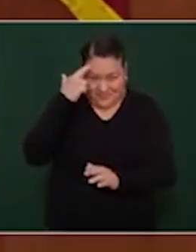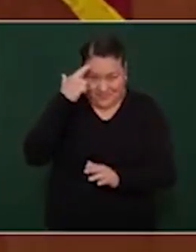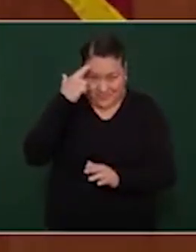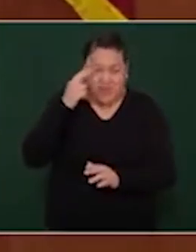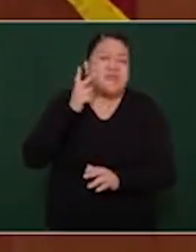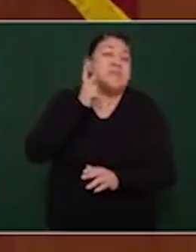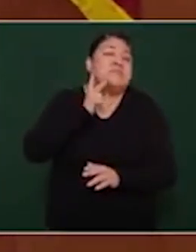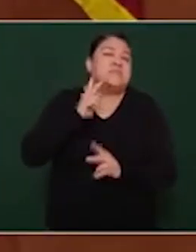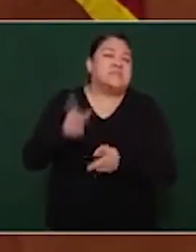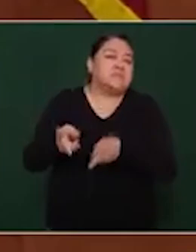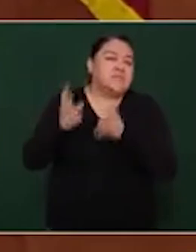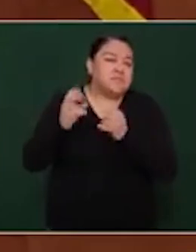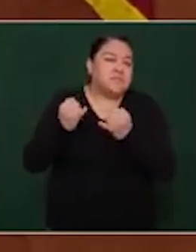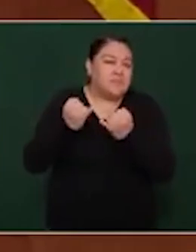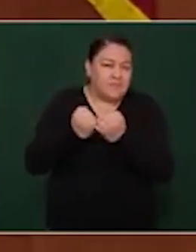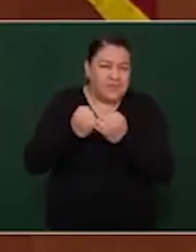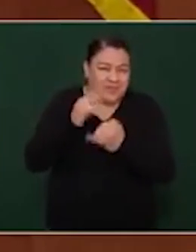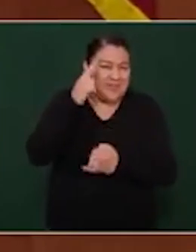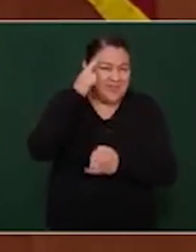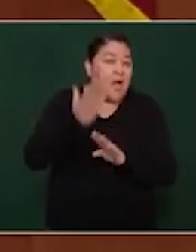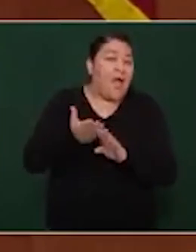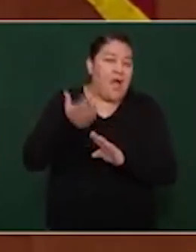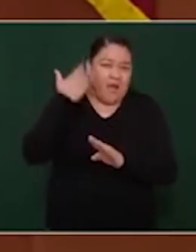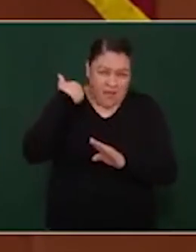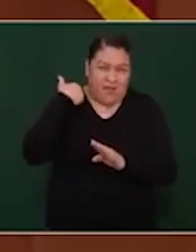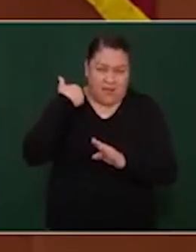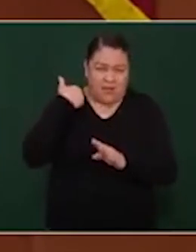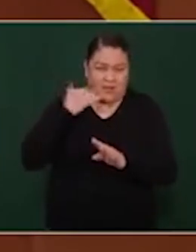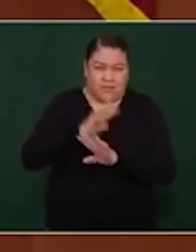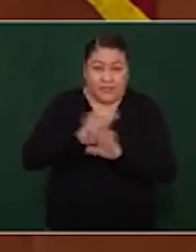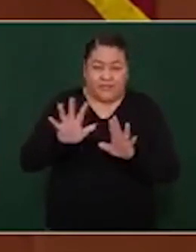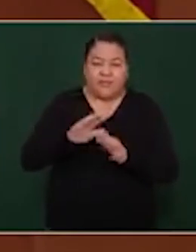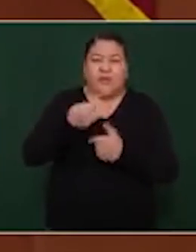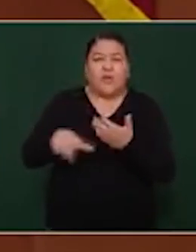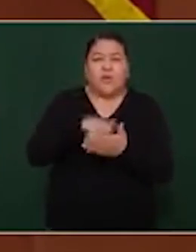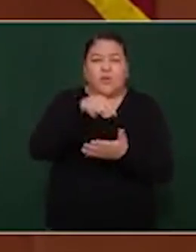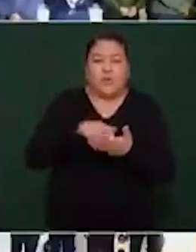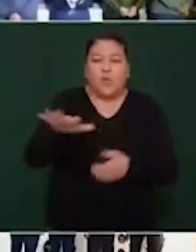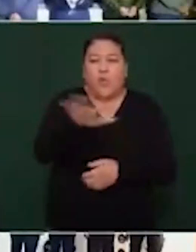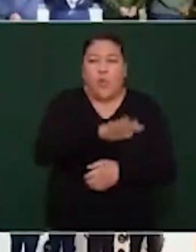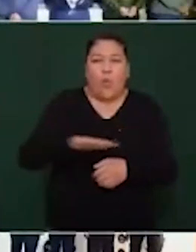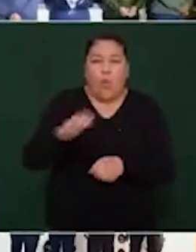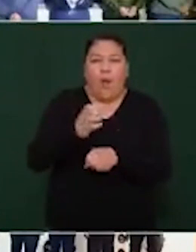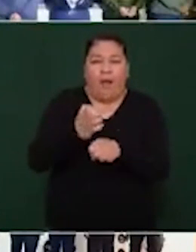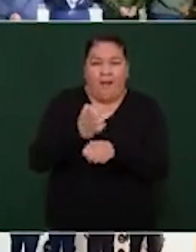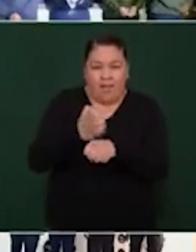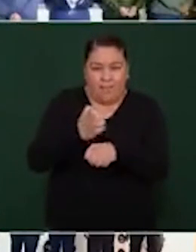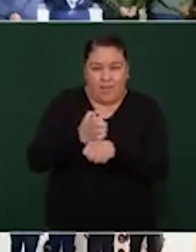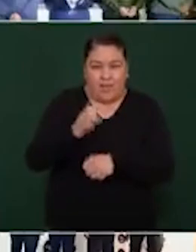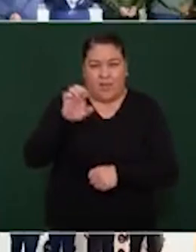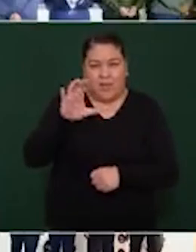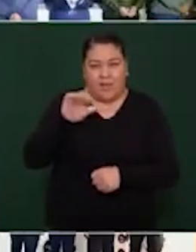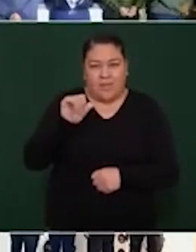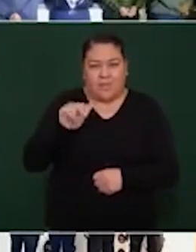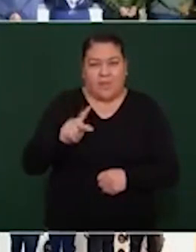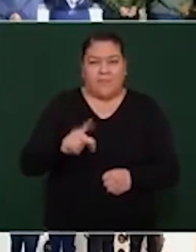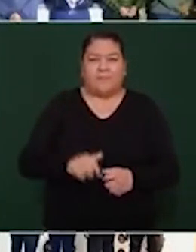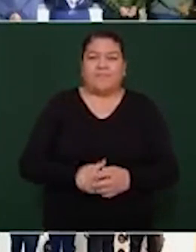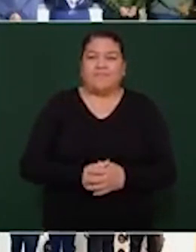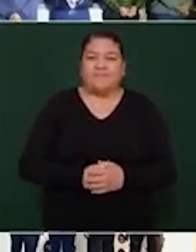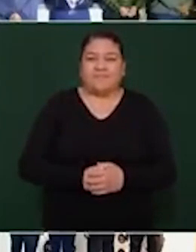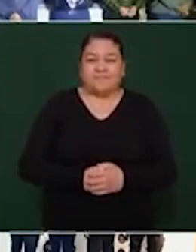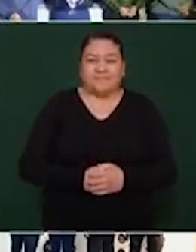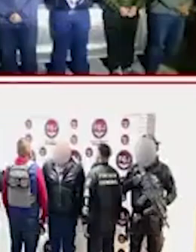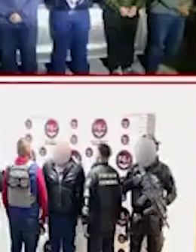una operación que se realizó en el municipio de Catepec por parte de la Fiscalía General de